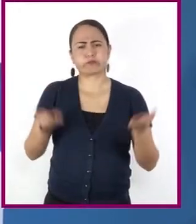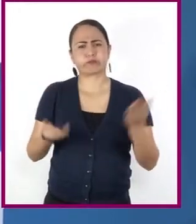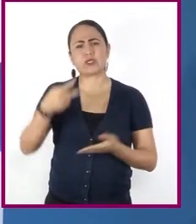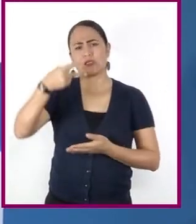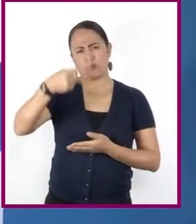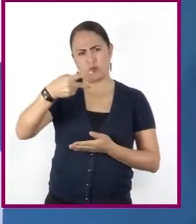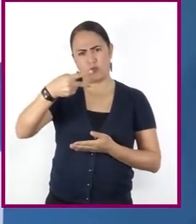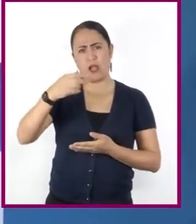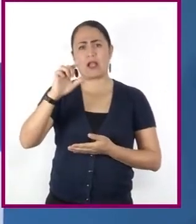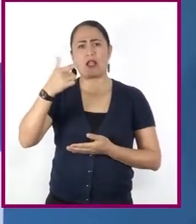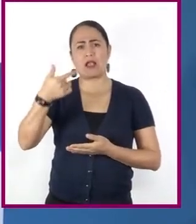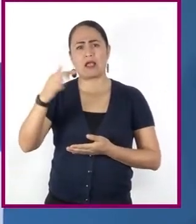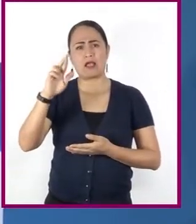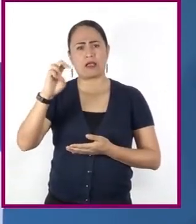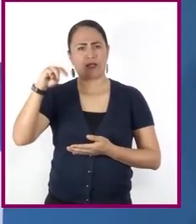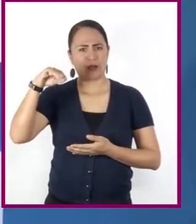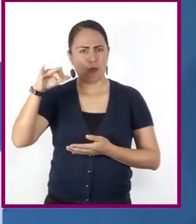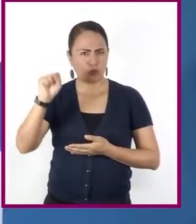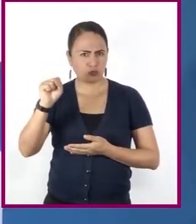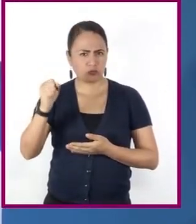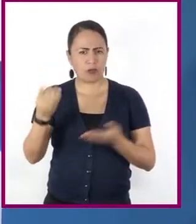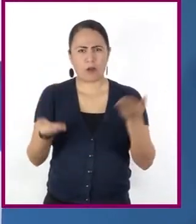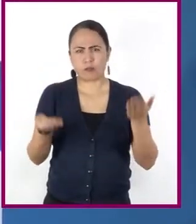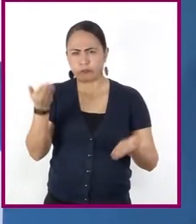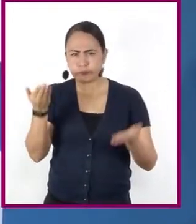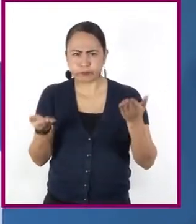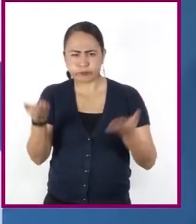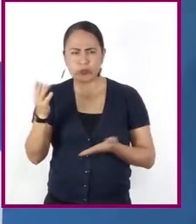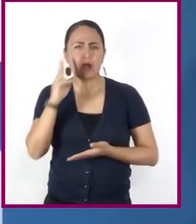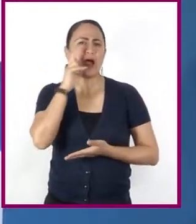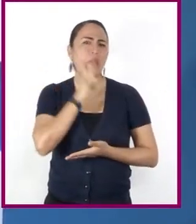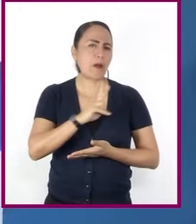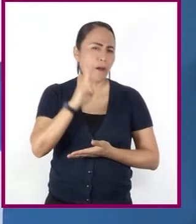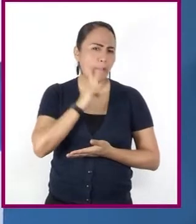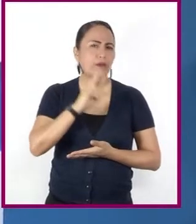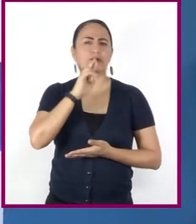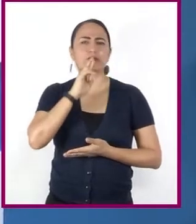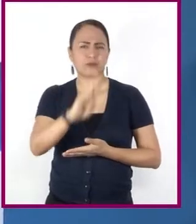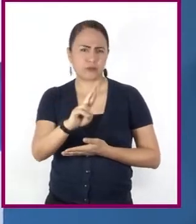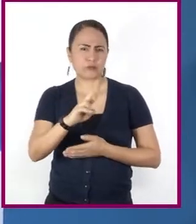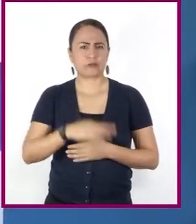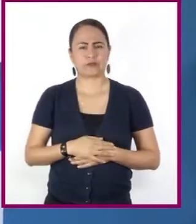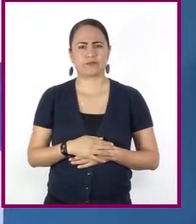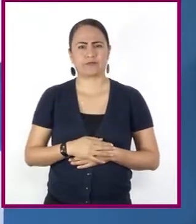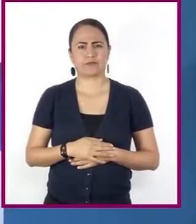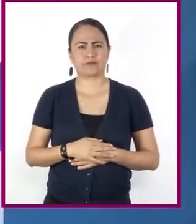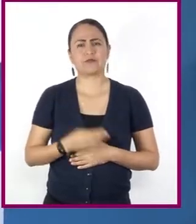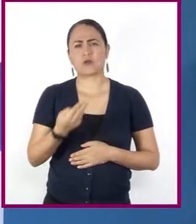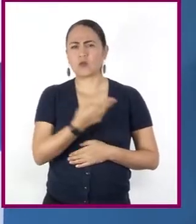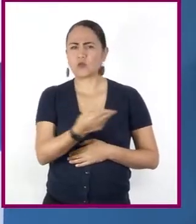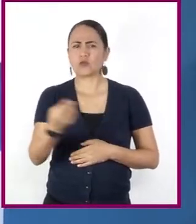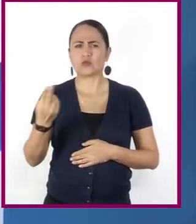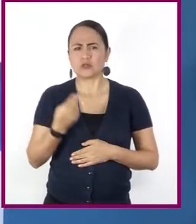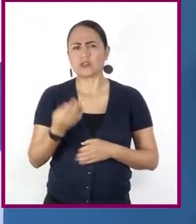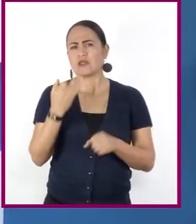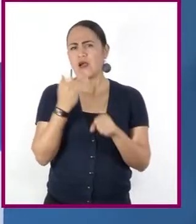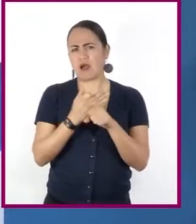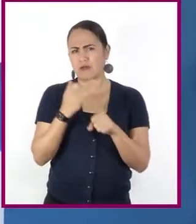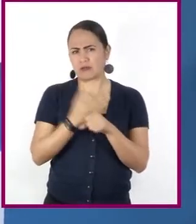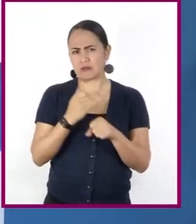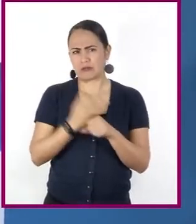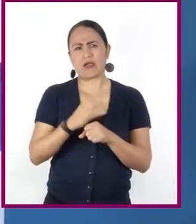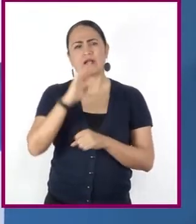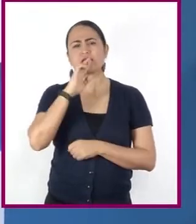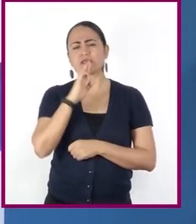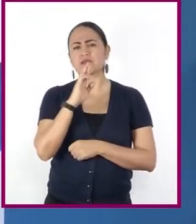en gramos para compararlas y obtener la respuesta. Para efectos prácticos, vamos a considerar